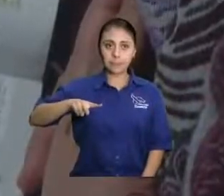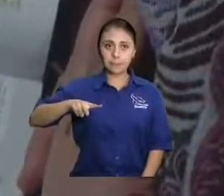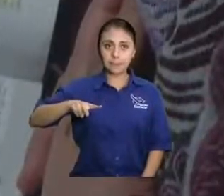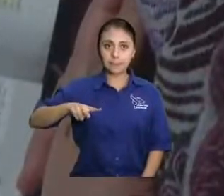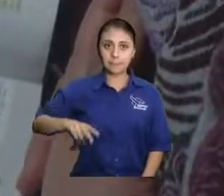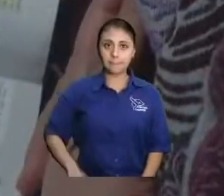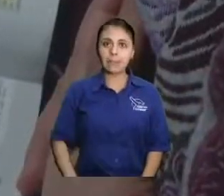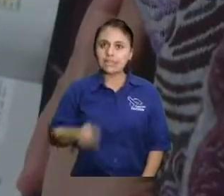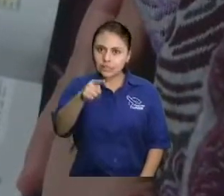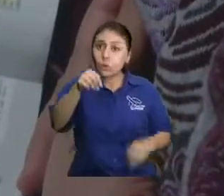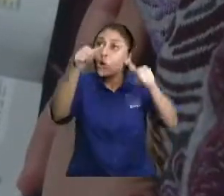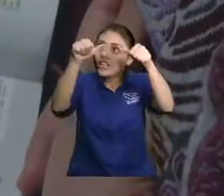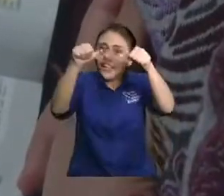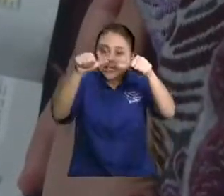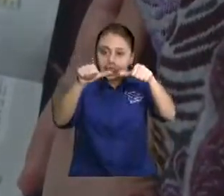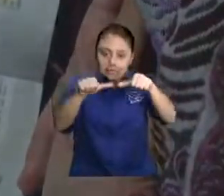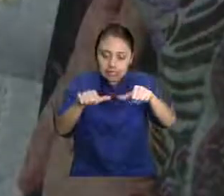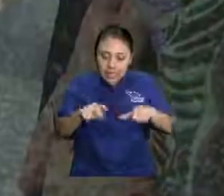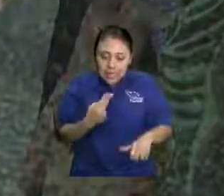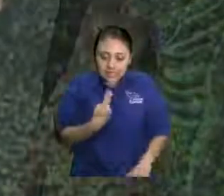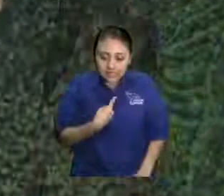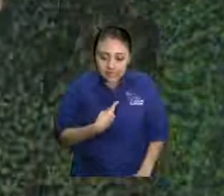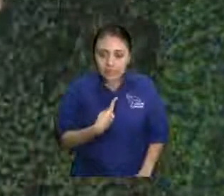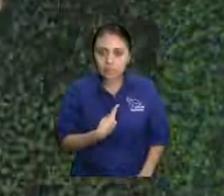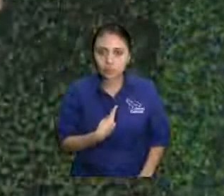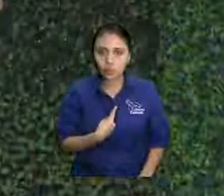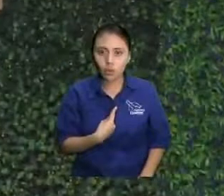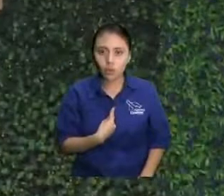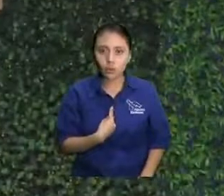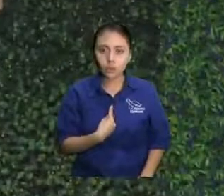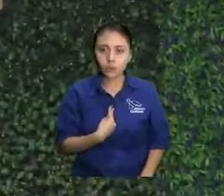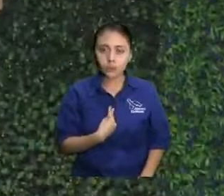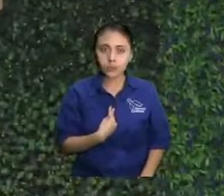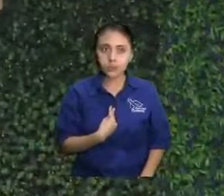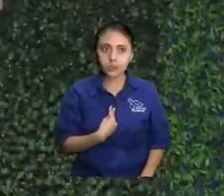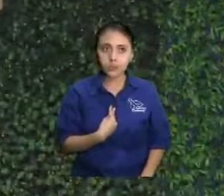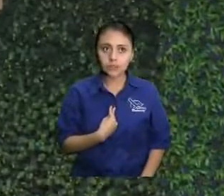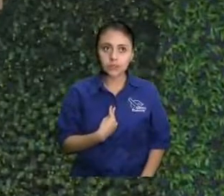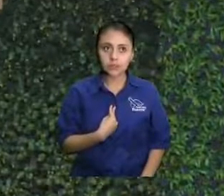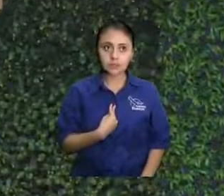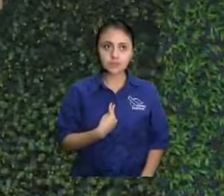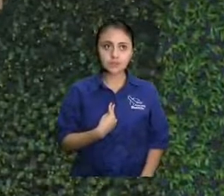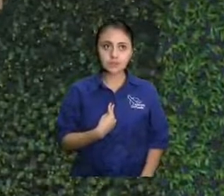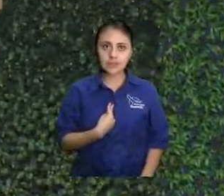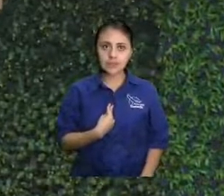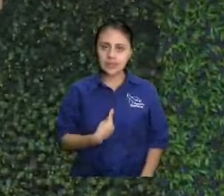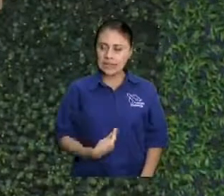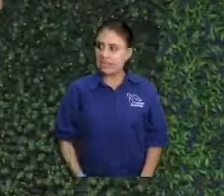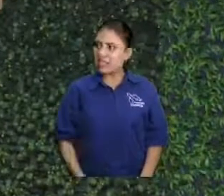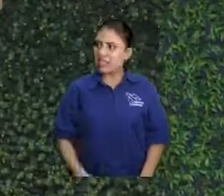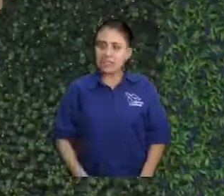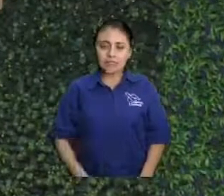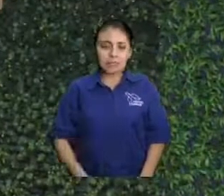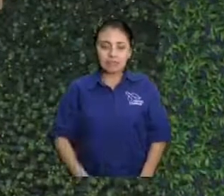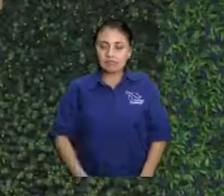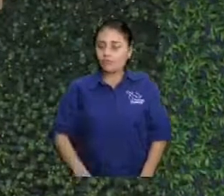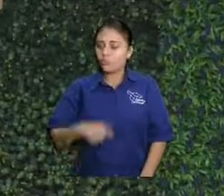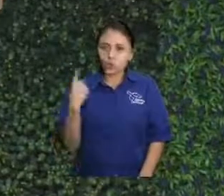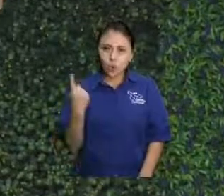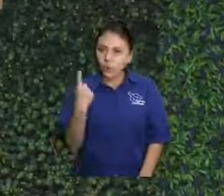un escáner de nosotros mismos, si estamos pasando los rayos X de nosotros mismos, nuestra infraestructura